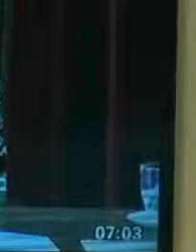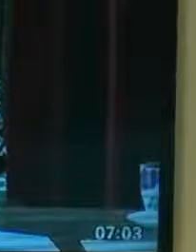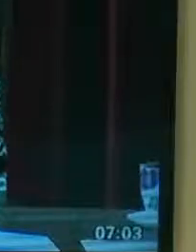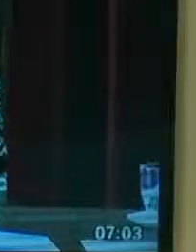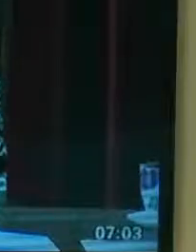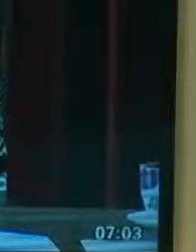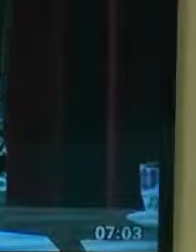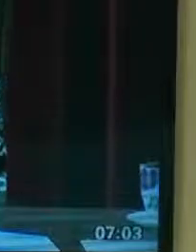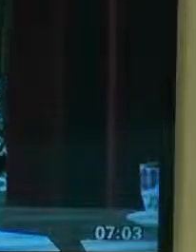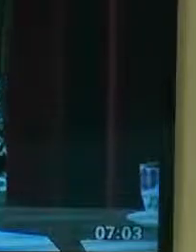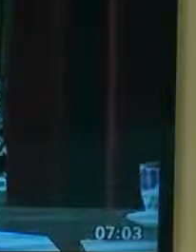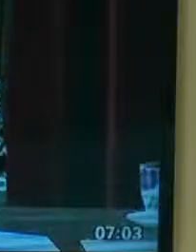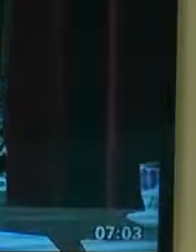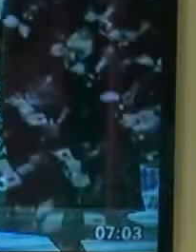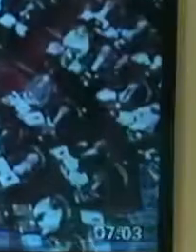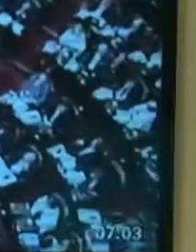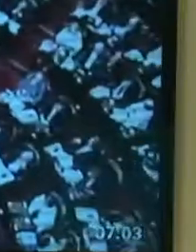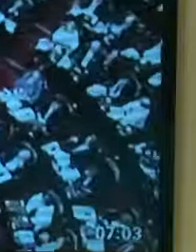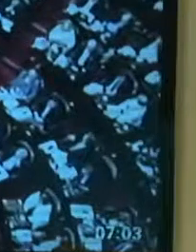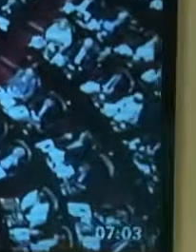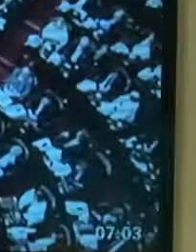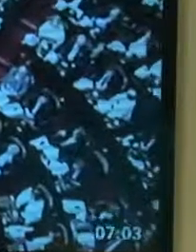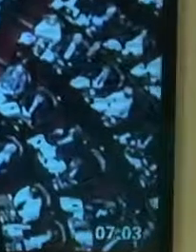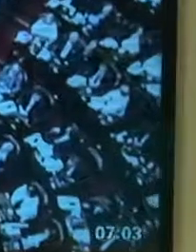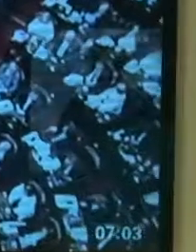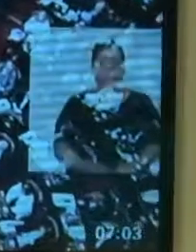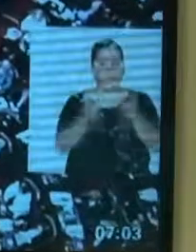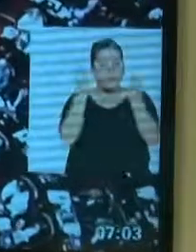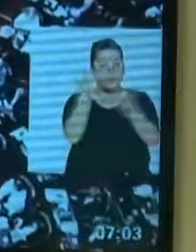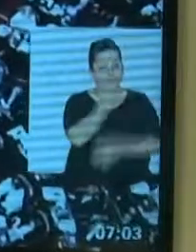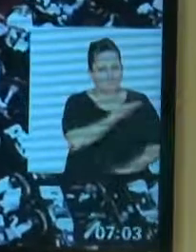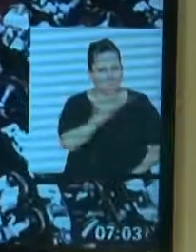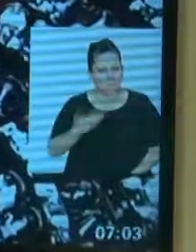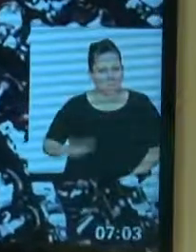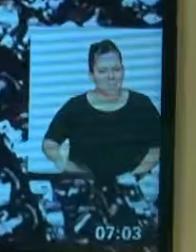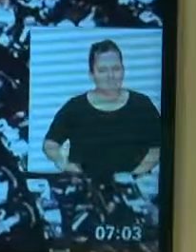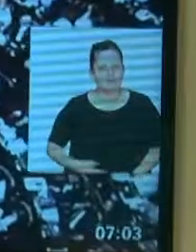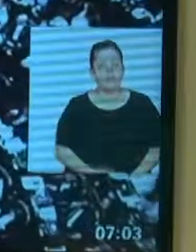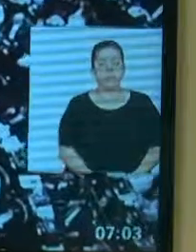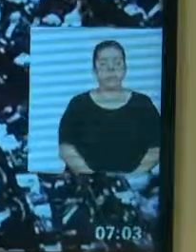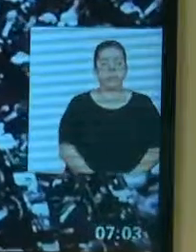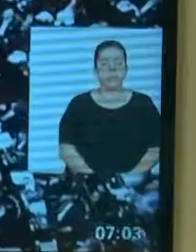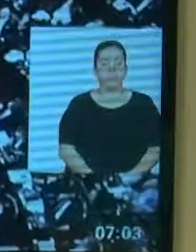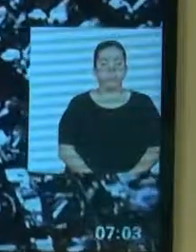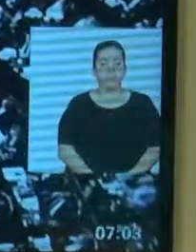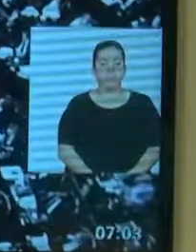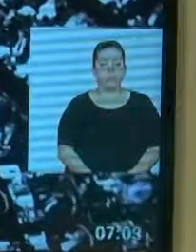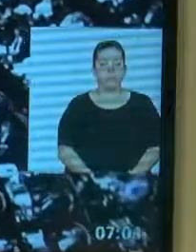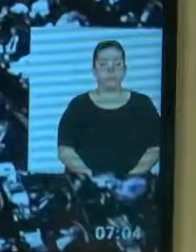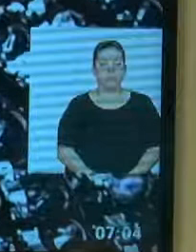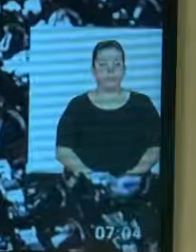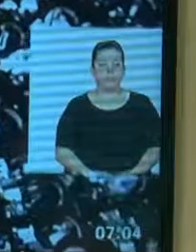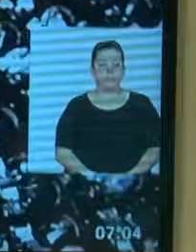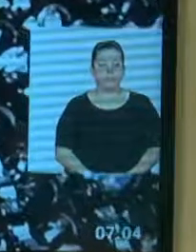Bueno, este es un poco el repaso de lo que sucedió en la jornada de ayer con el debate en el Congreso de la Nación de la reforma final, de la